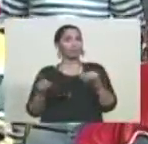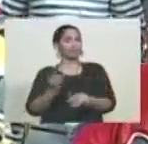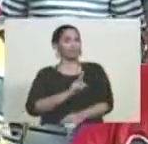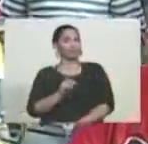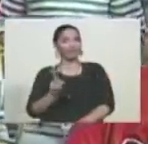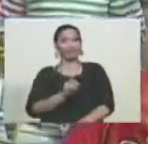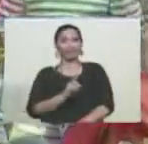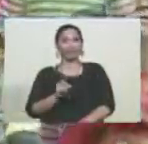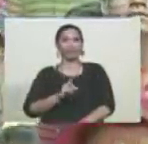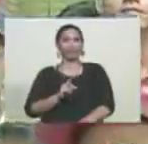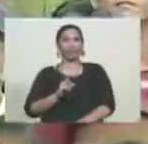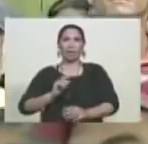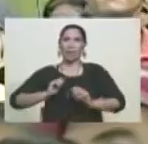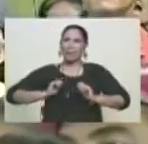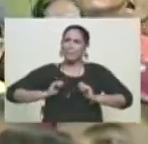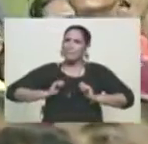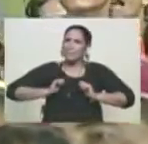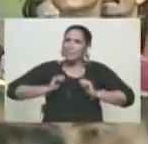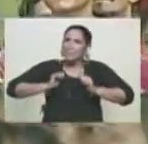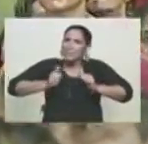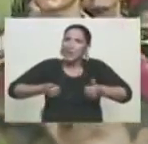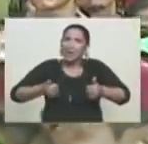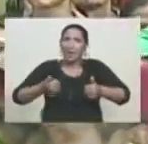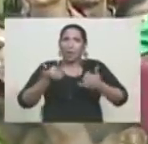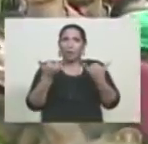Si apenas está empezando.